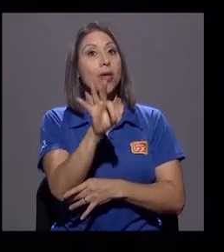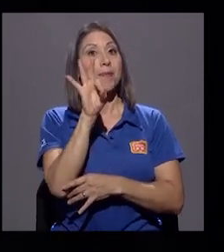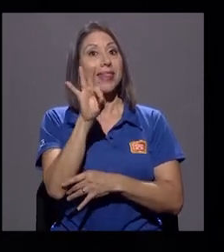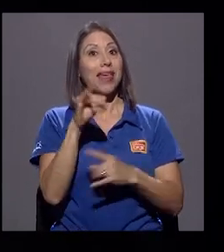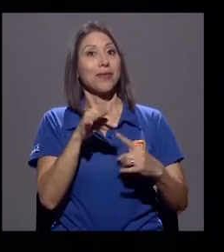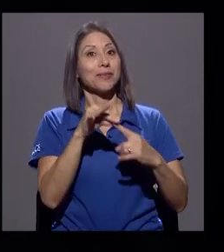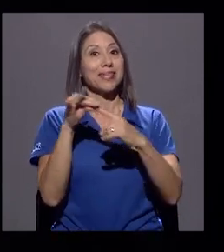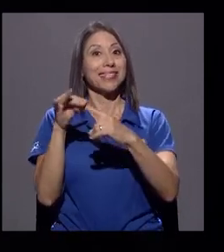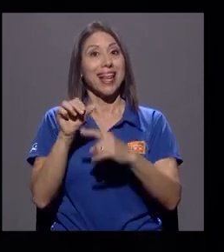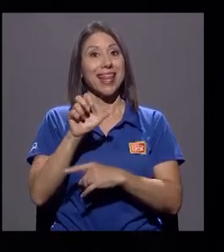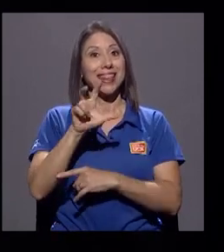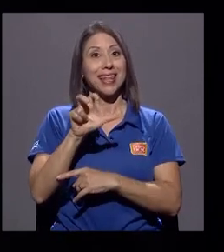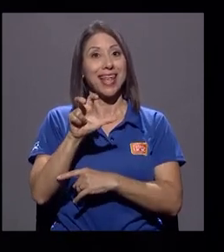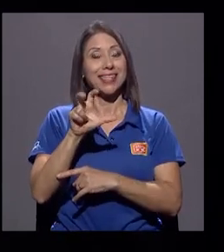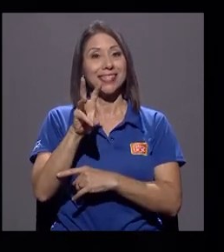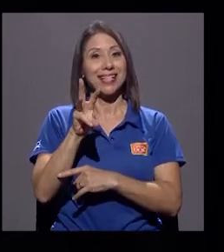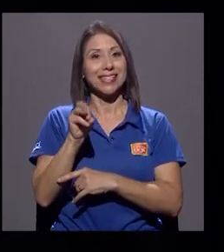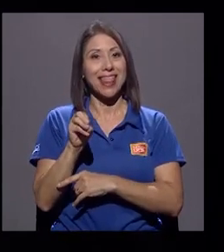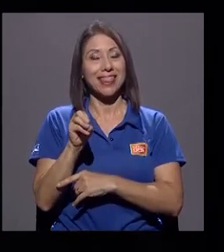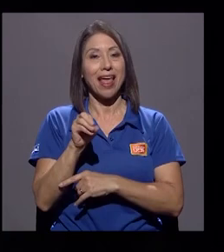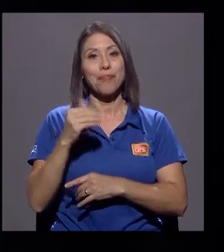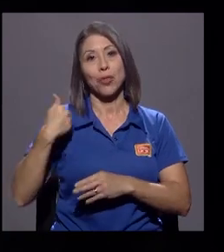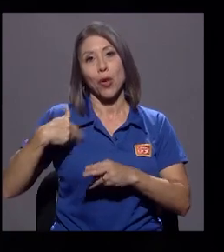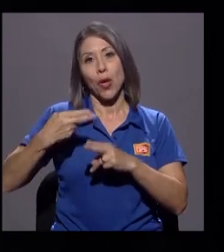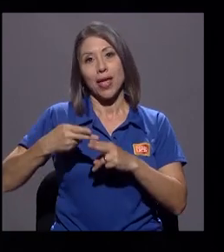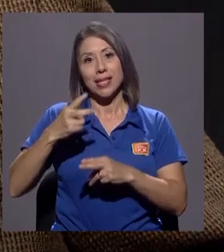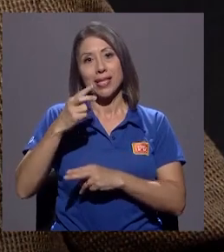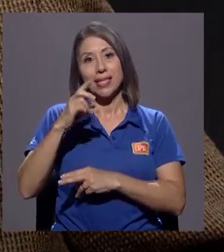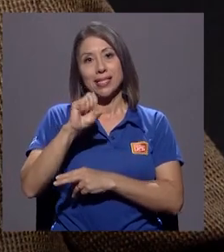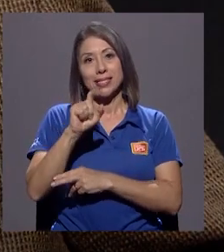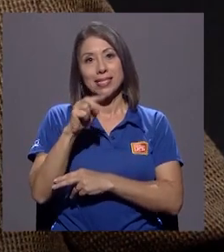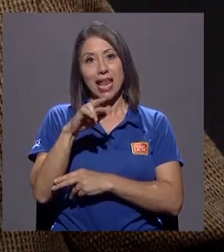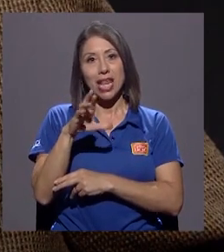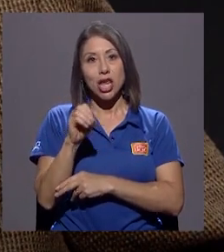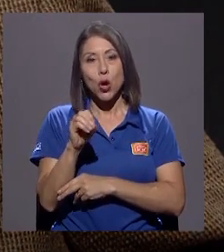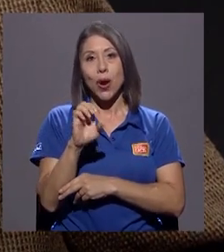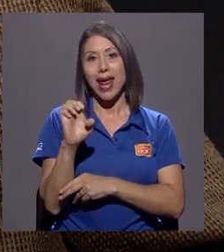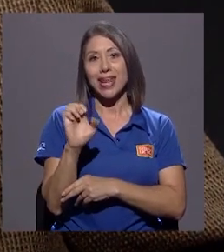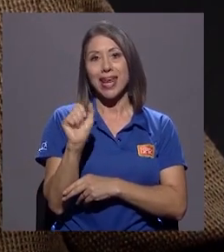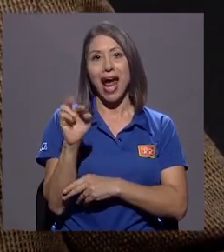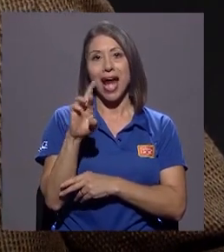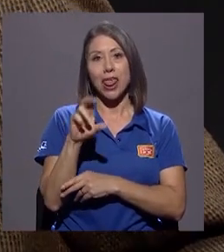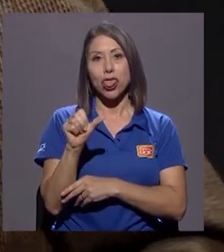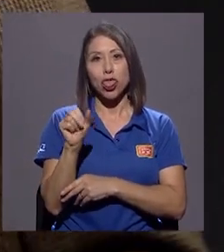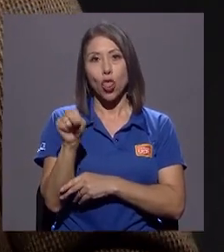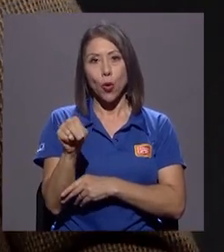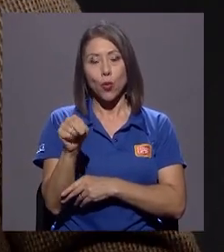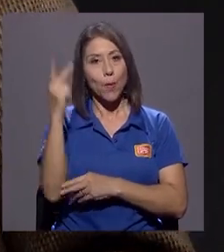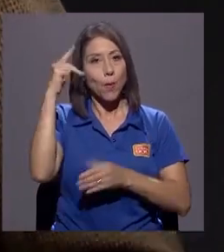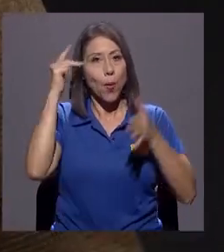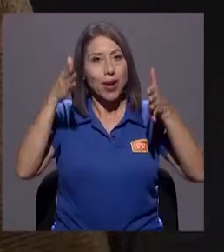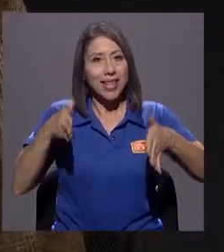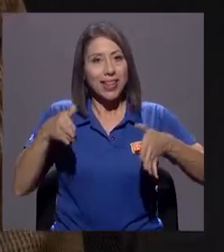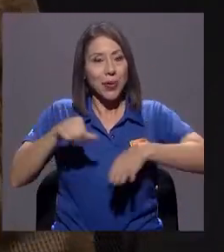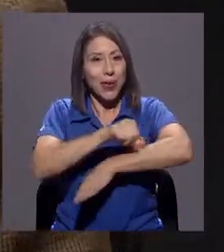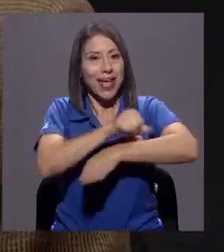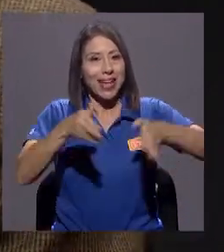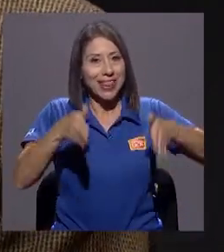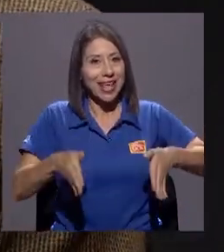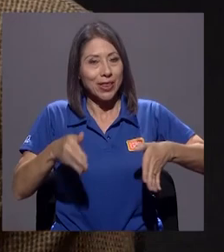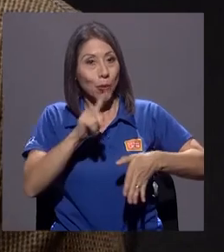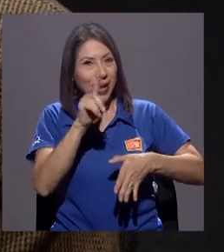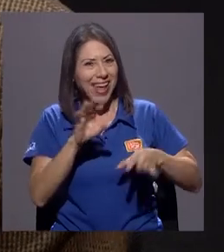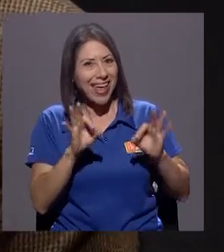entre 60 a 11 febr y cardón político y arquitecto está muy bien